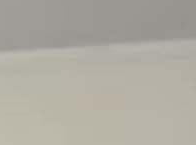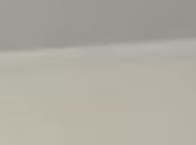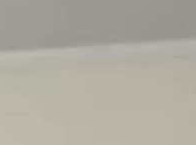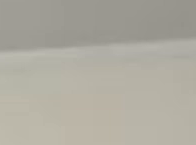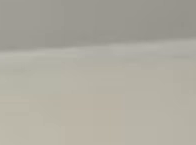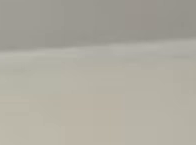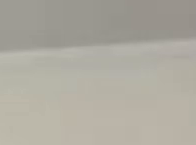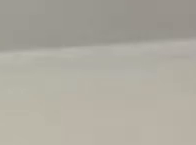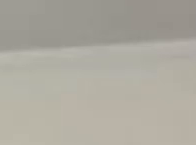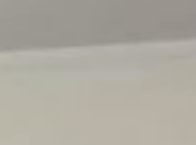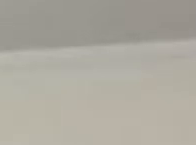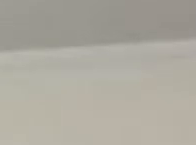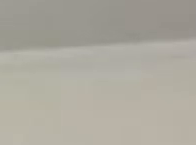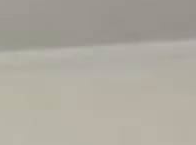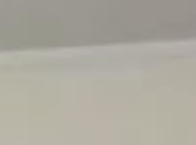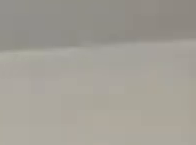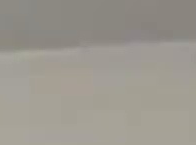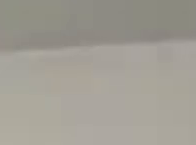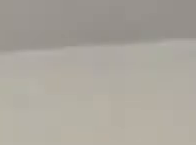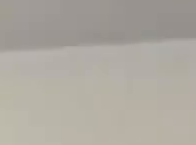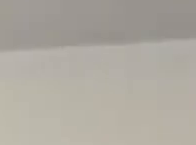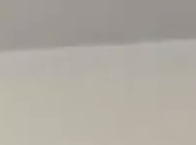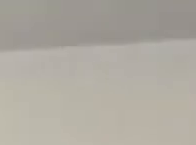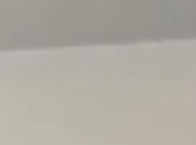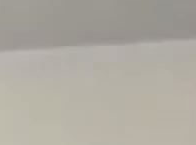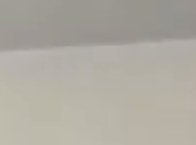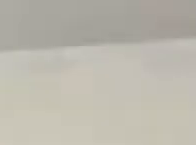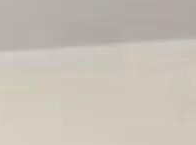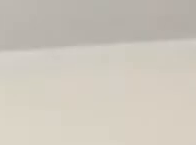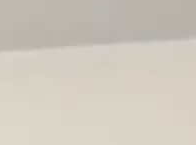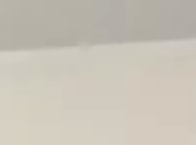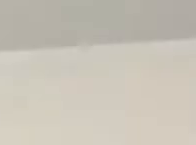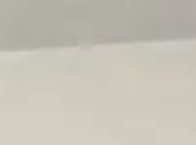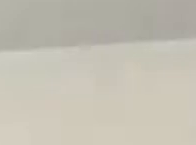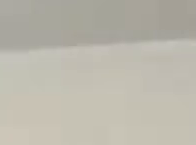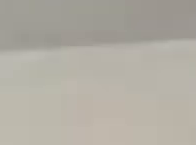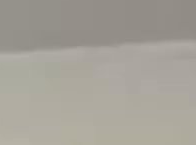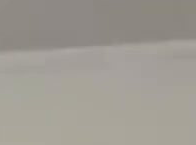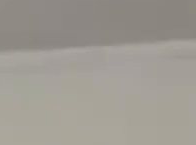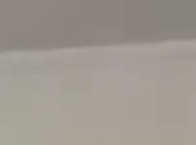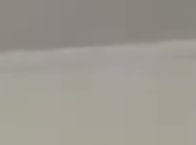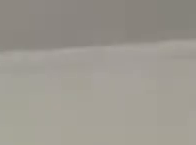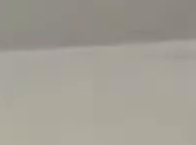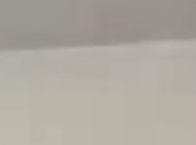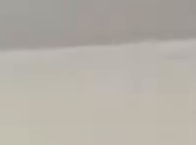saluda Margaret. Bien, estamos ya en la recta final de la asignatura, lo que nos va quedando aquí un poquitito,